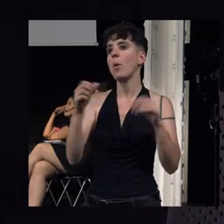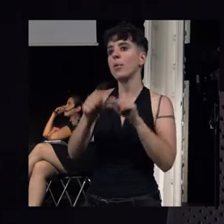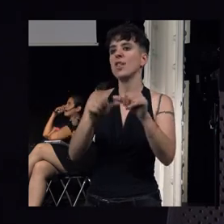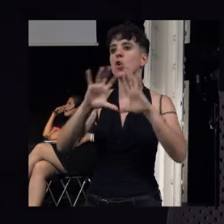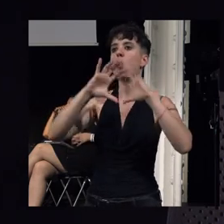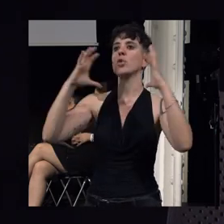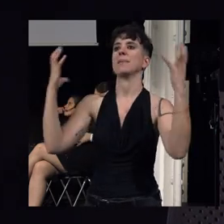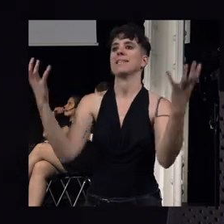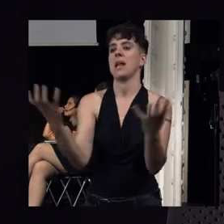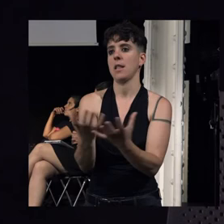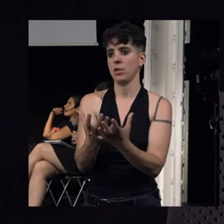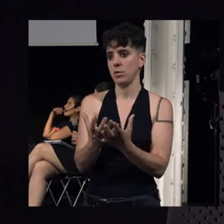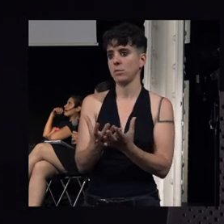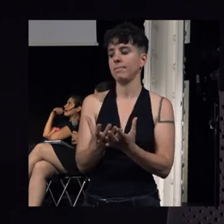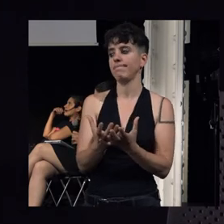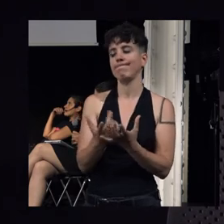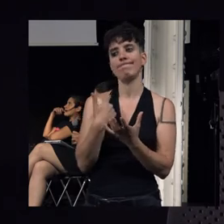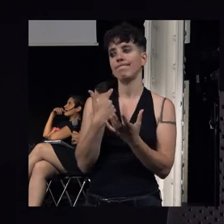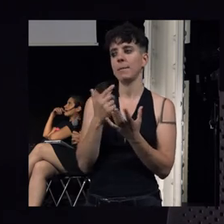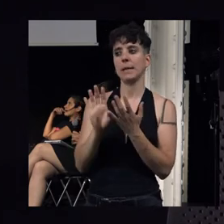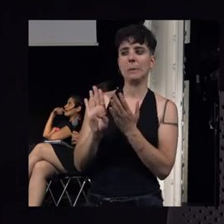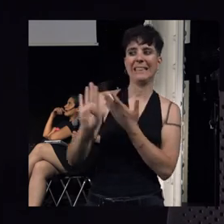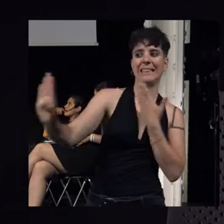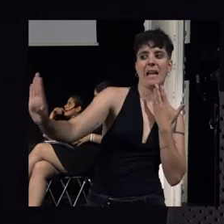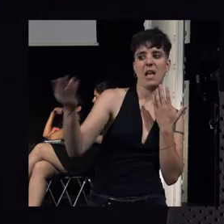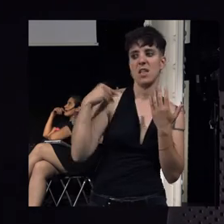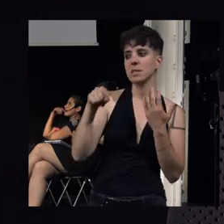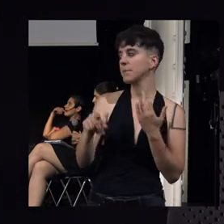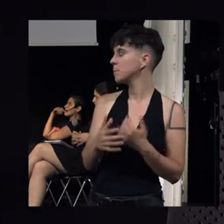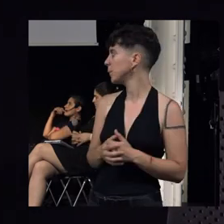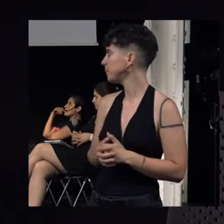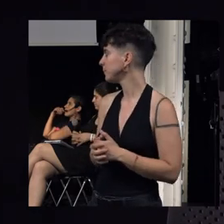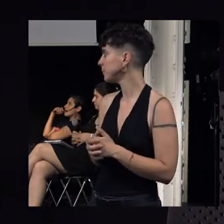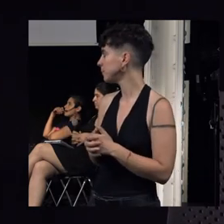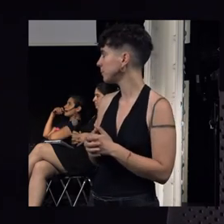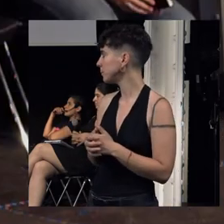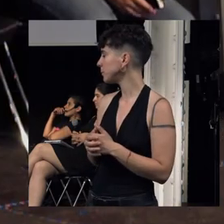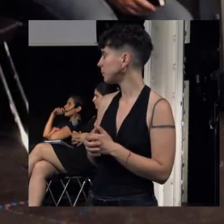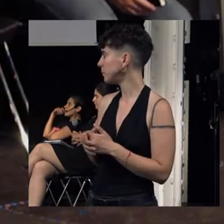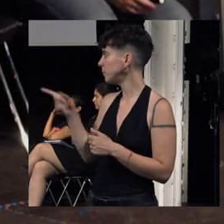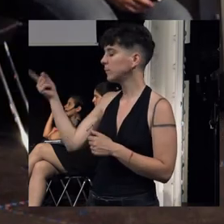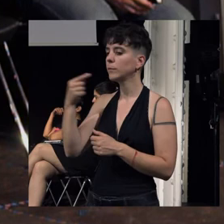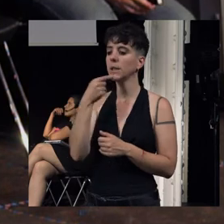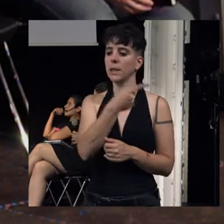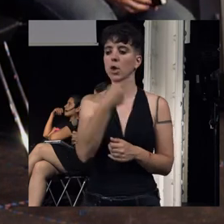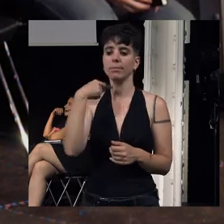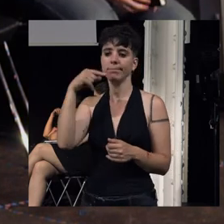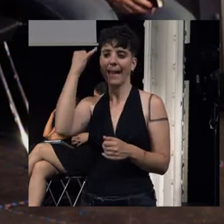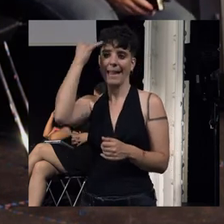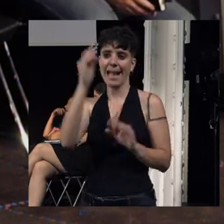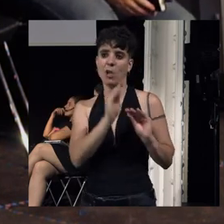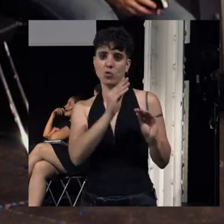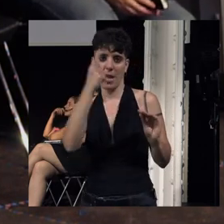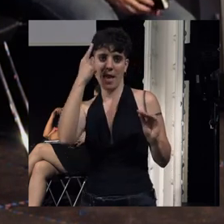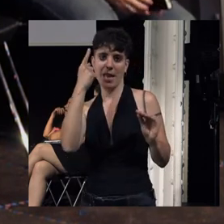que tenemos que estar alejadas de eso. A ver, yo compro la idea que ella